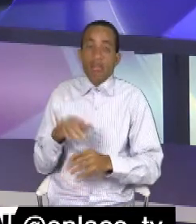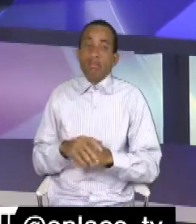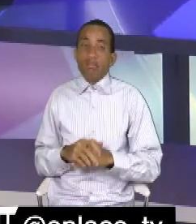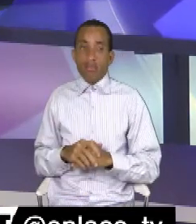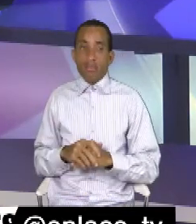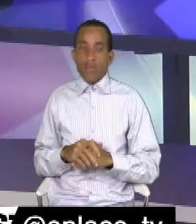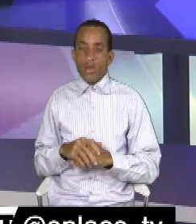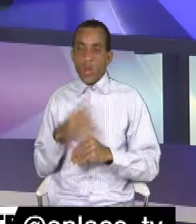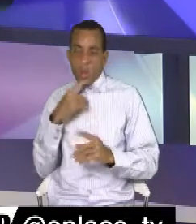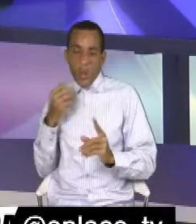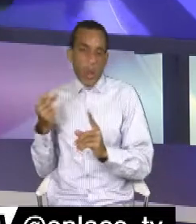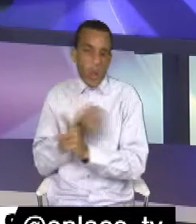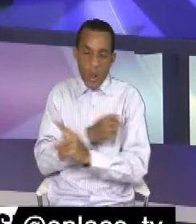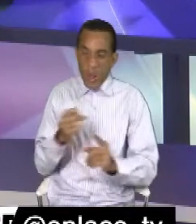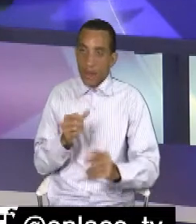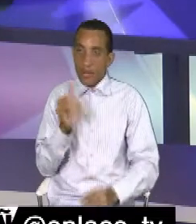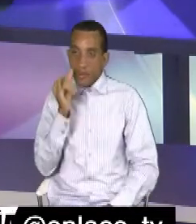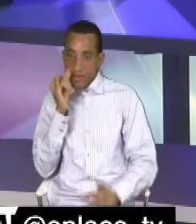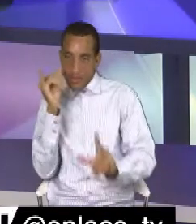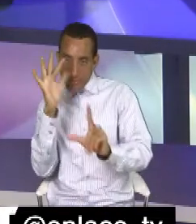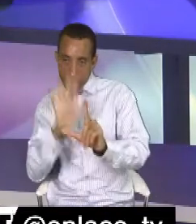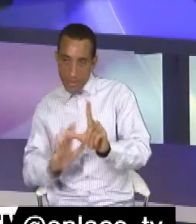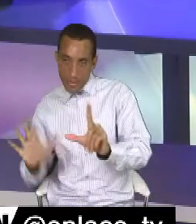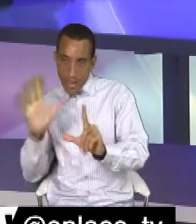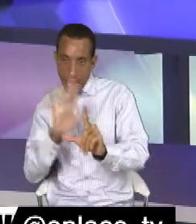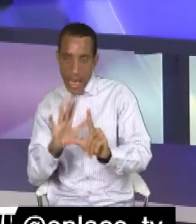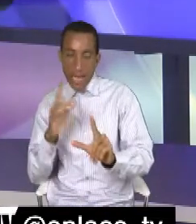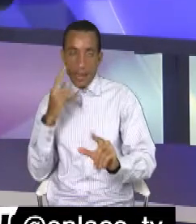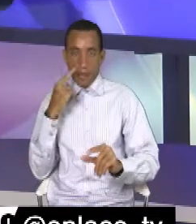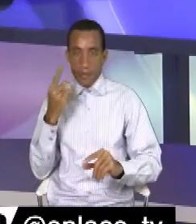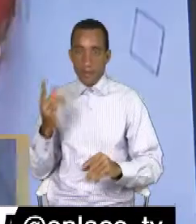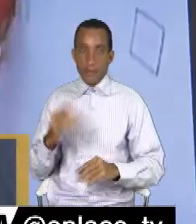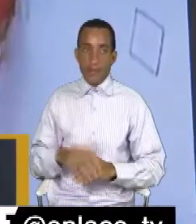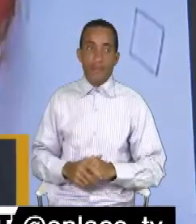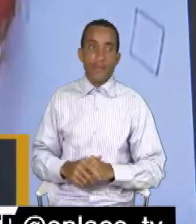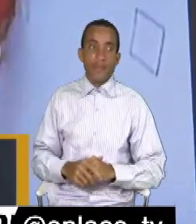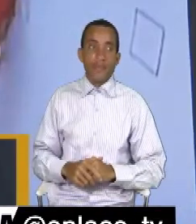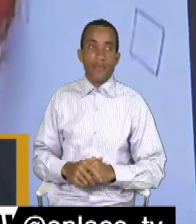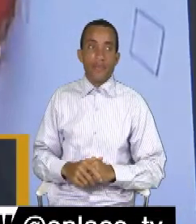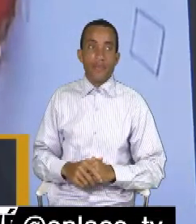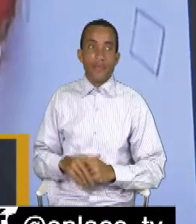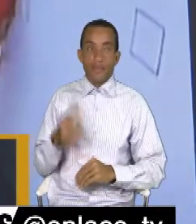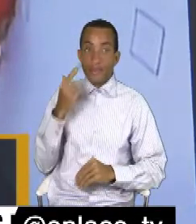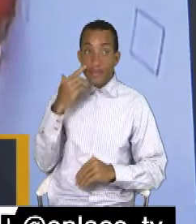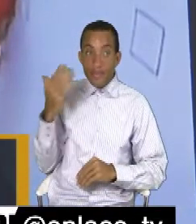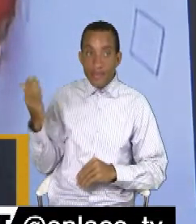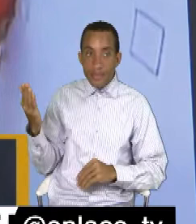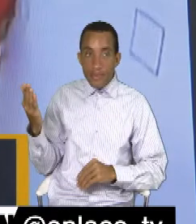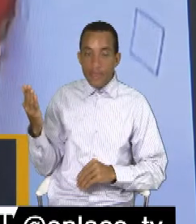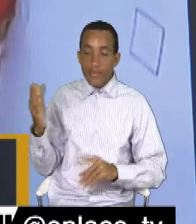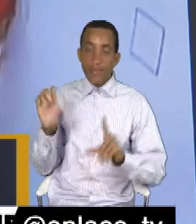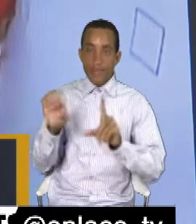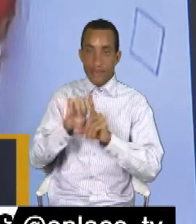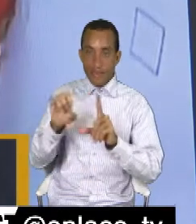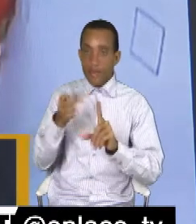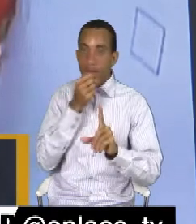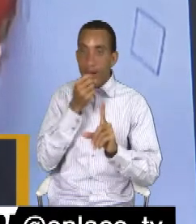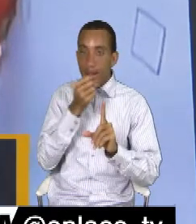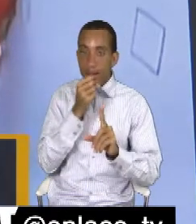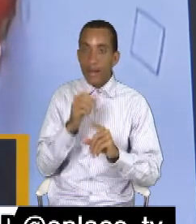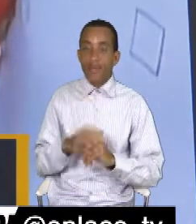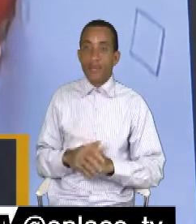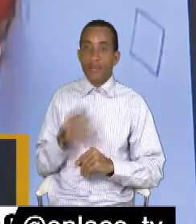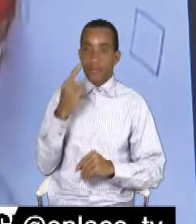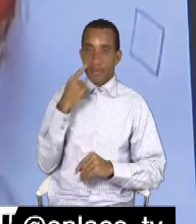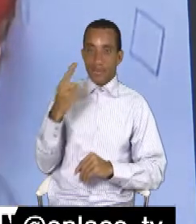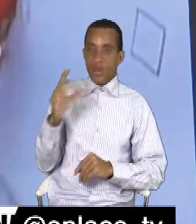hecho violento quedó registrado en cámara de video. En este video, que obtuvo en exclusiva Enlace Noticias, se ve el momento en el que